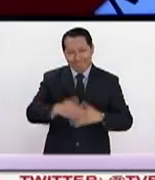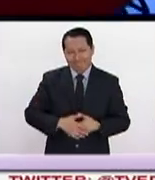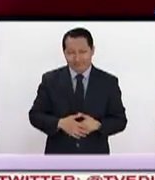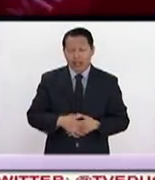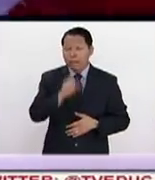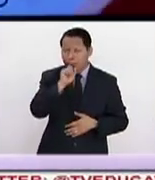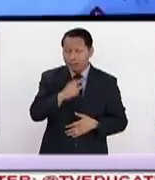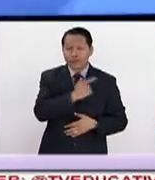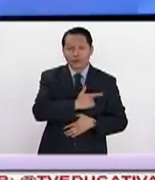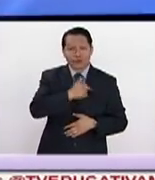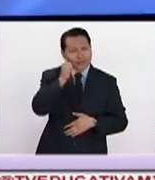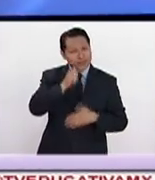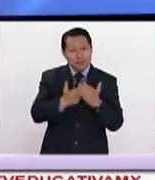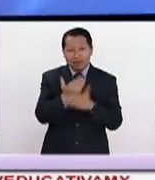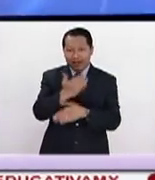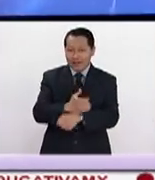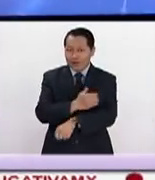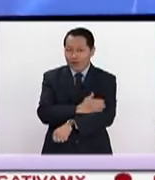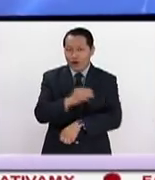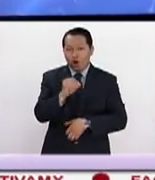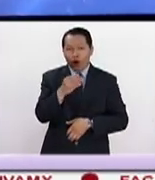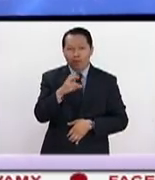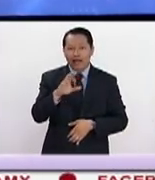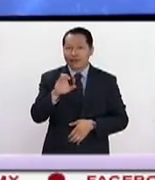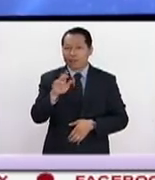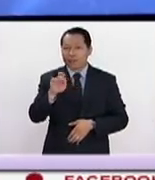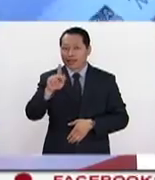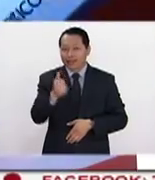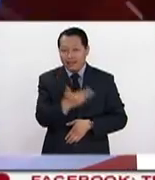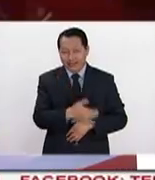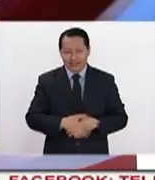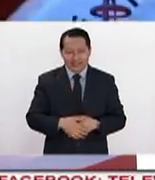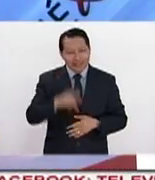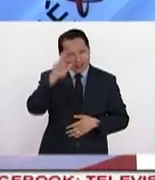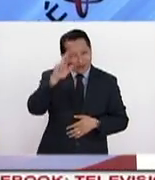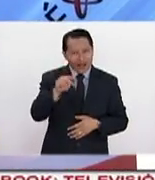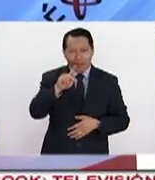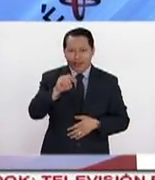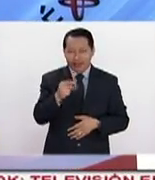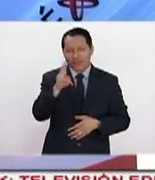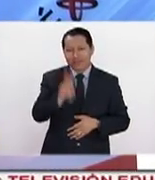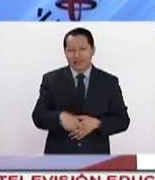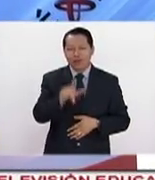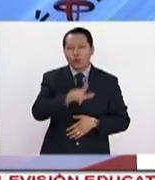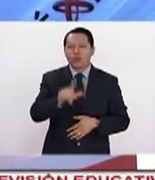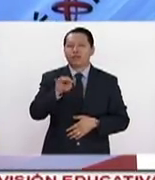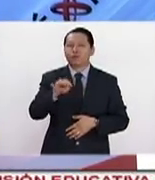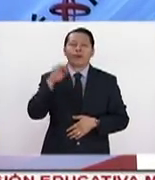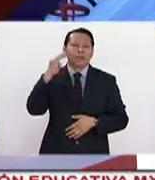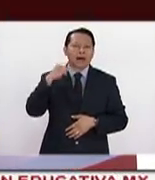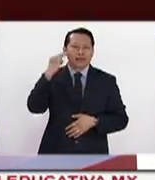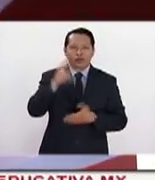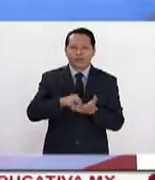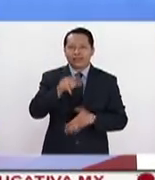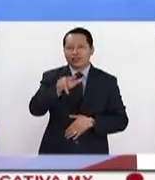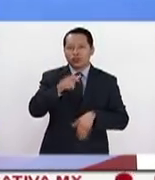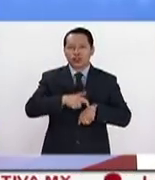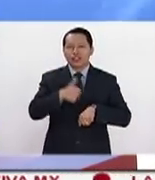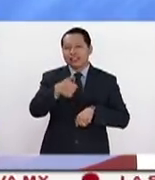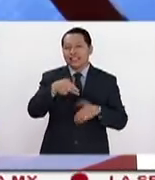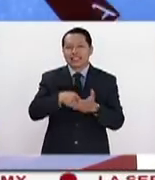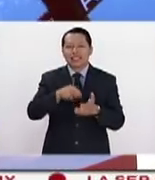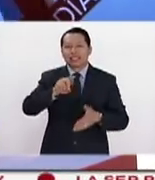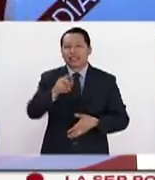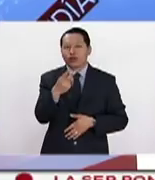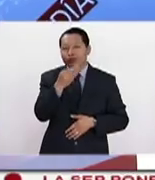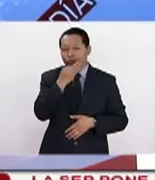Y saludo con gusto, como cada mañana, a mi compañero Omar Cepeda. Omar. Hola, Pati, así es, lunes 19 de marzo de este 2018, son las